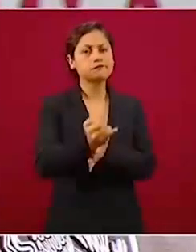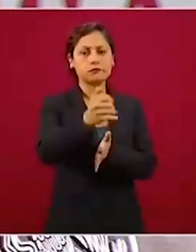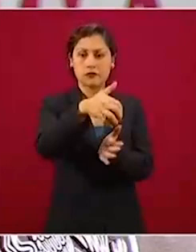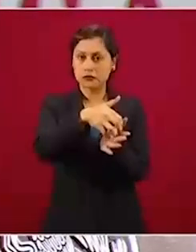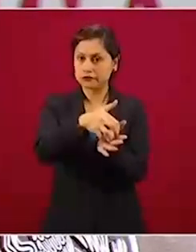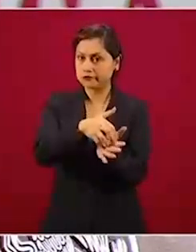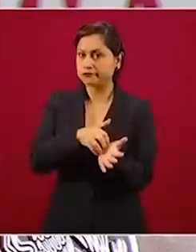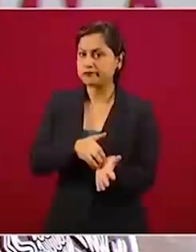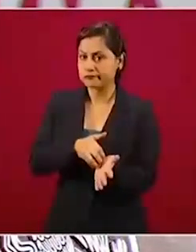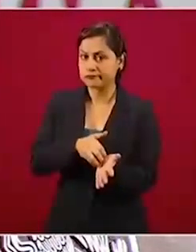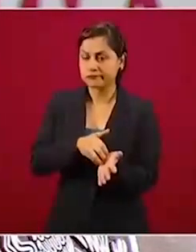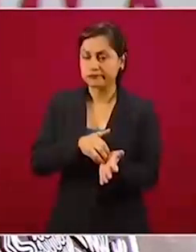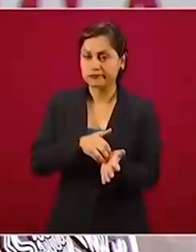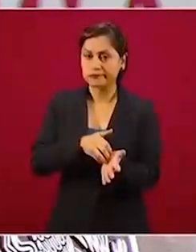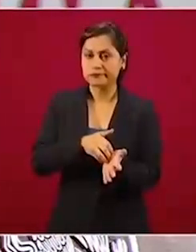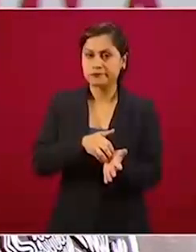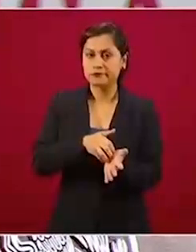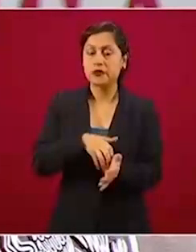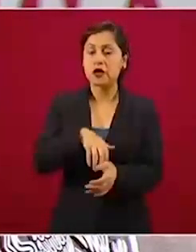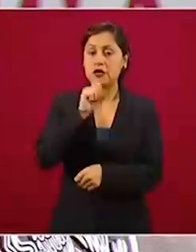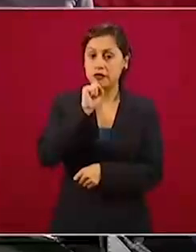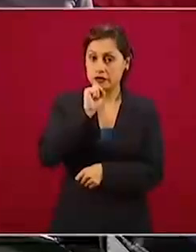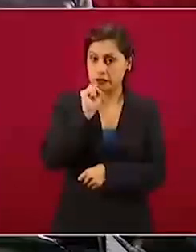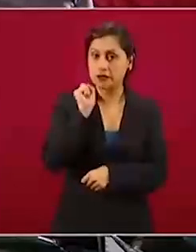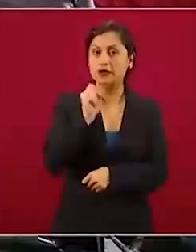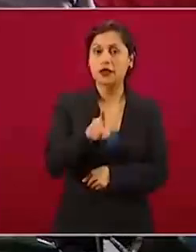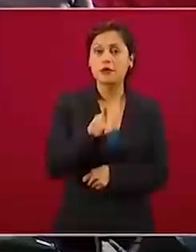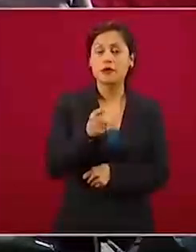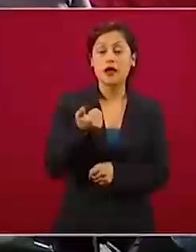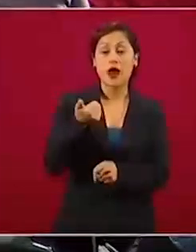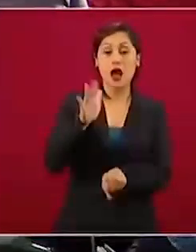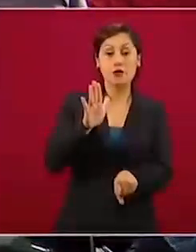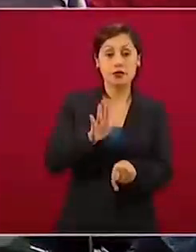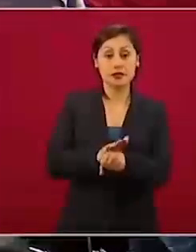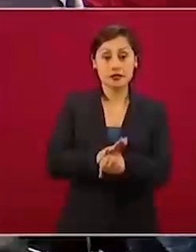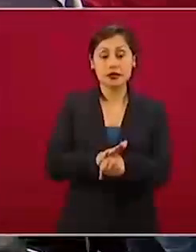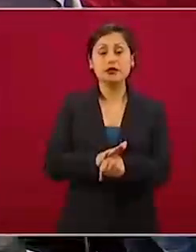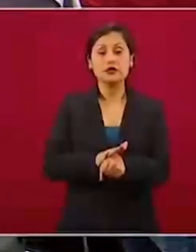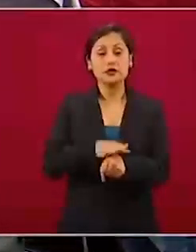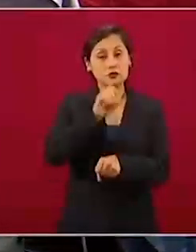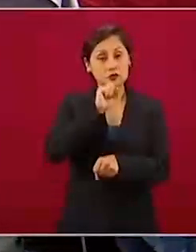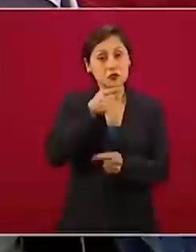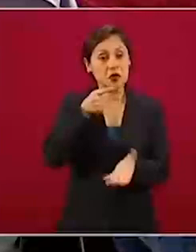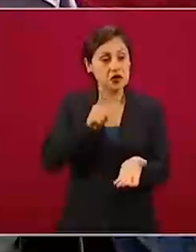Estamos también eficientando la administración.